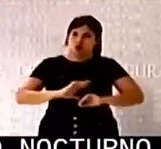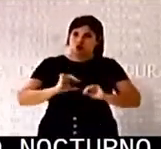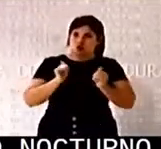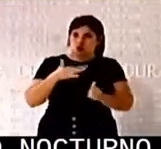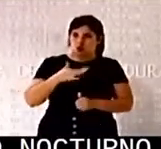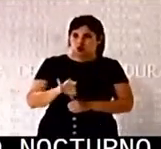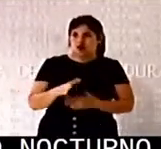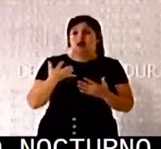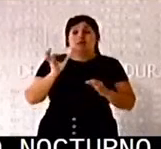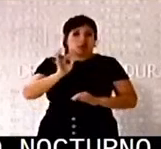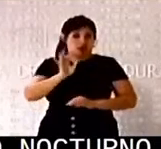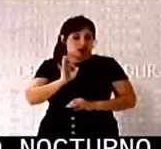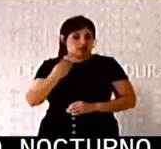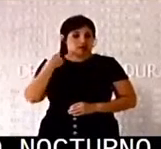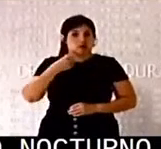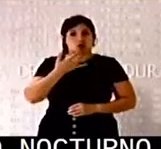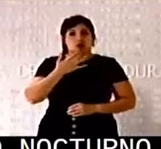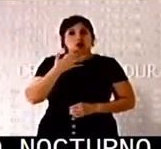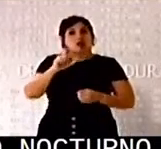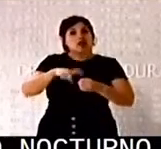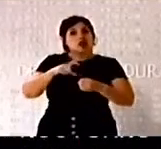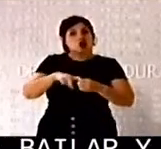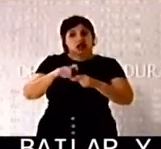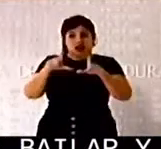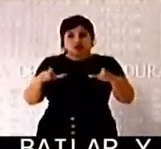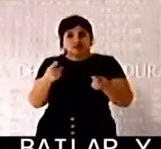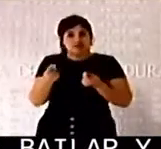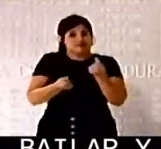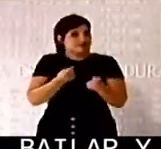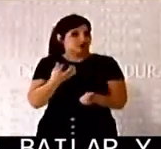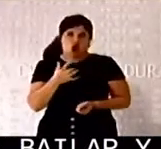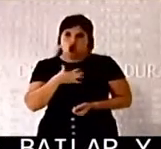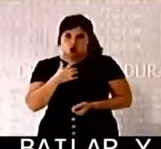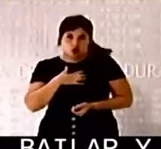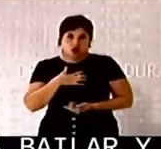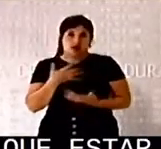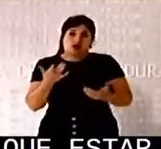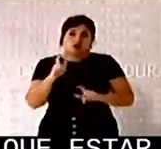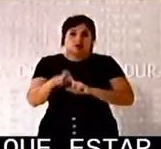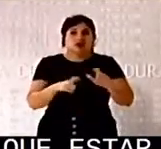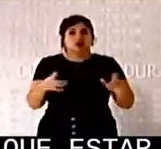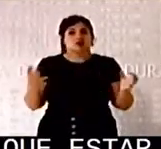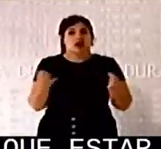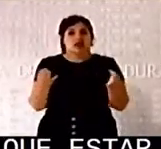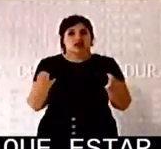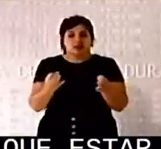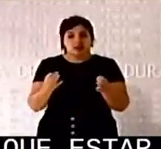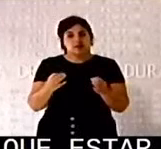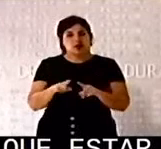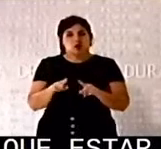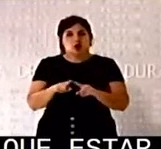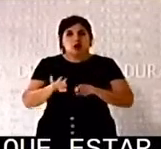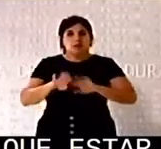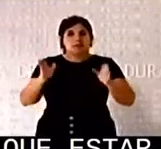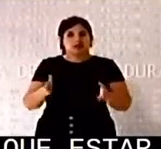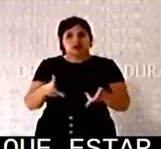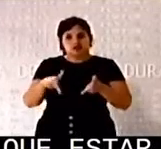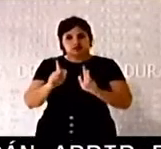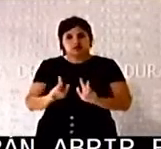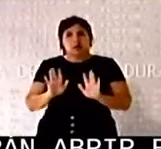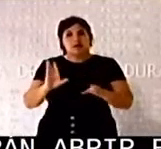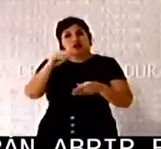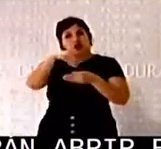no se podrá bailar y en las pistas de baile pues la gente tendrá que estar sentada en mesas, pero esos locales podrán abrir en su